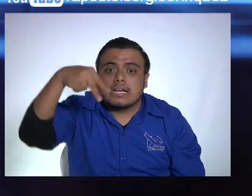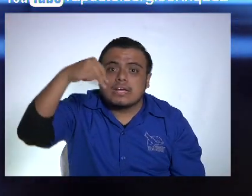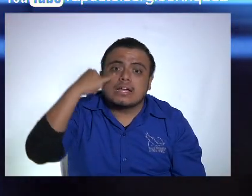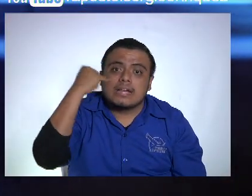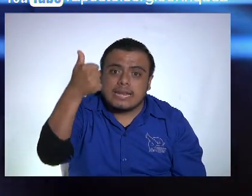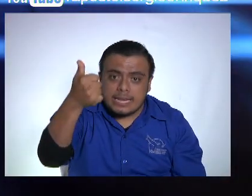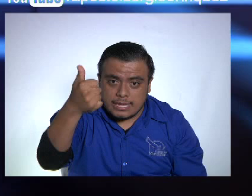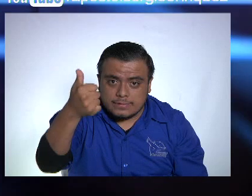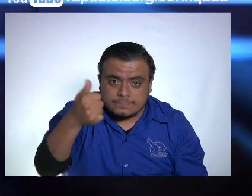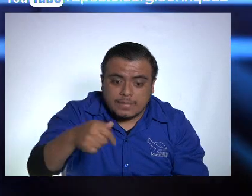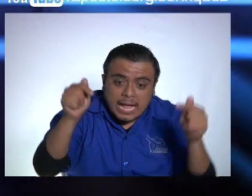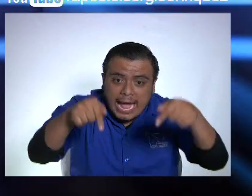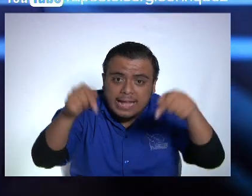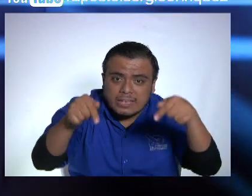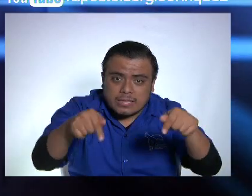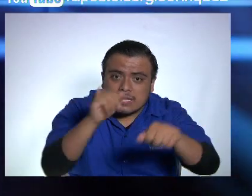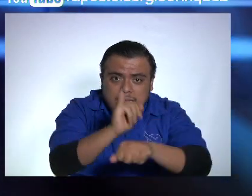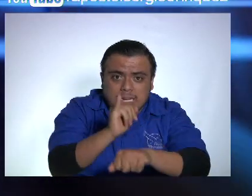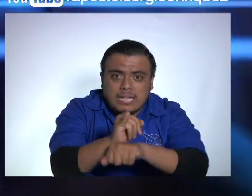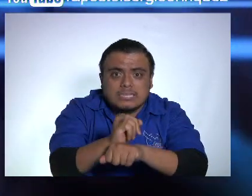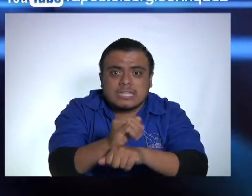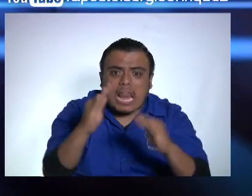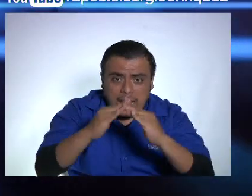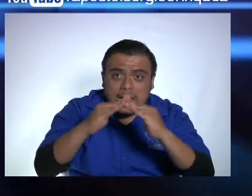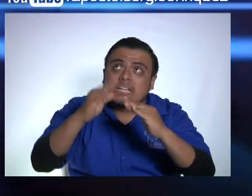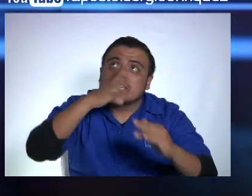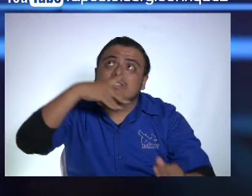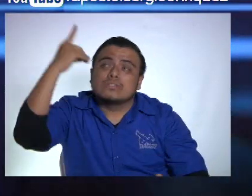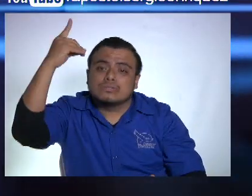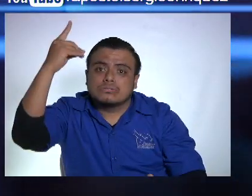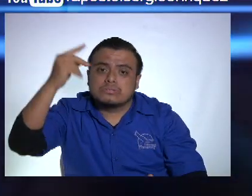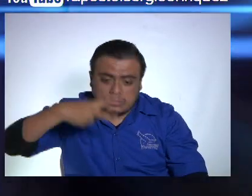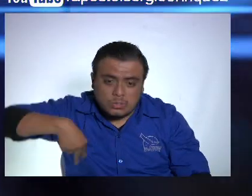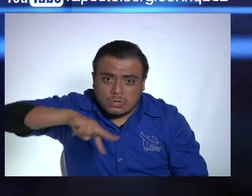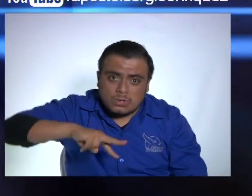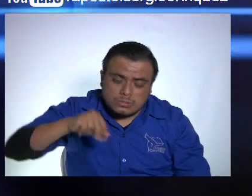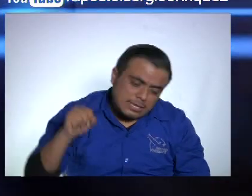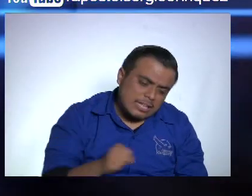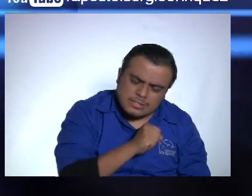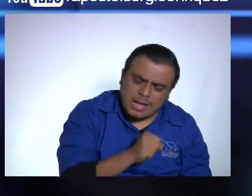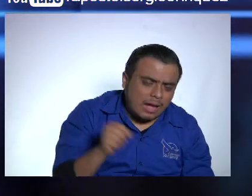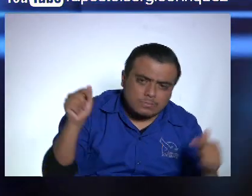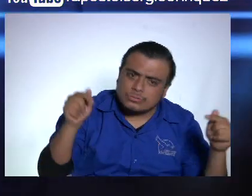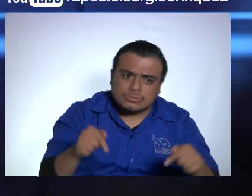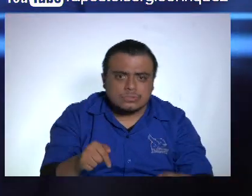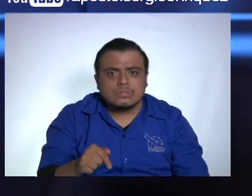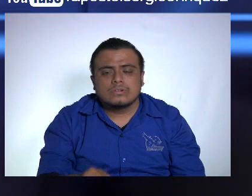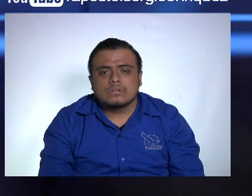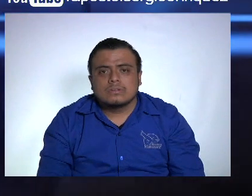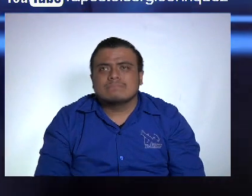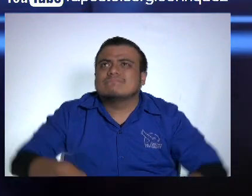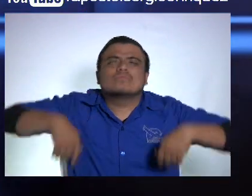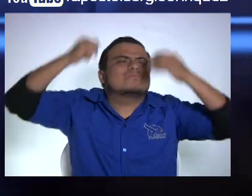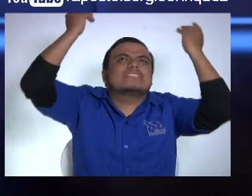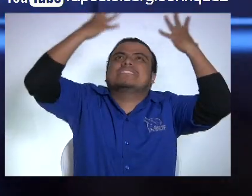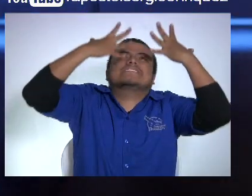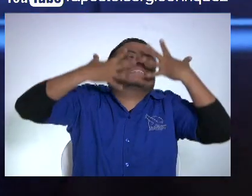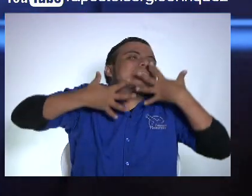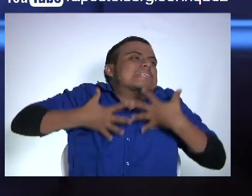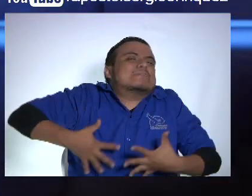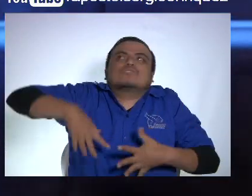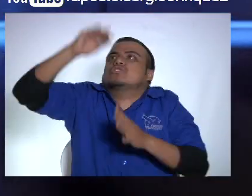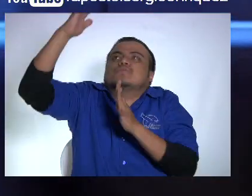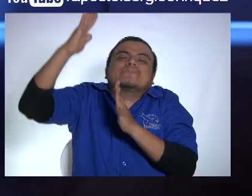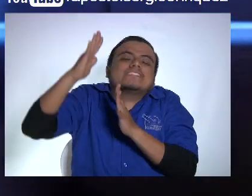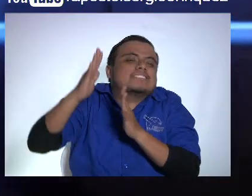Estamos en la casa del Señor, amén. Hemos entonado cantos esta noche que nos hemos llenado de la presencia